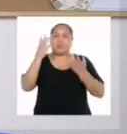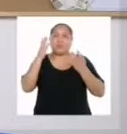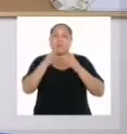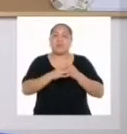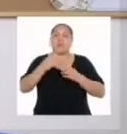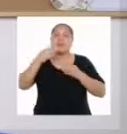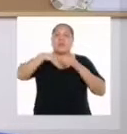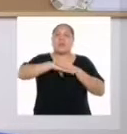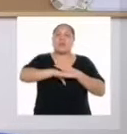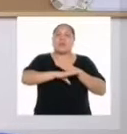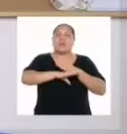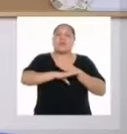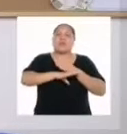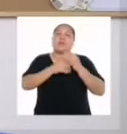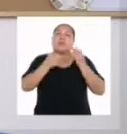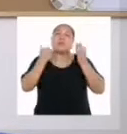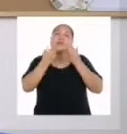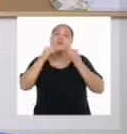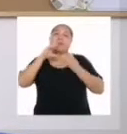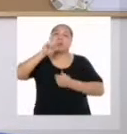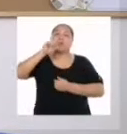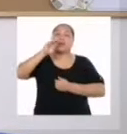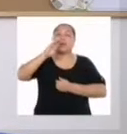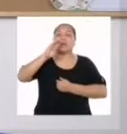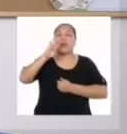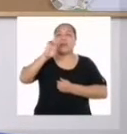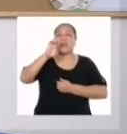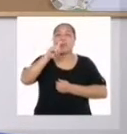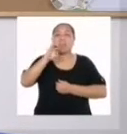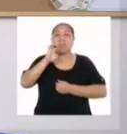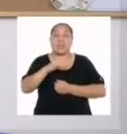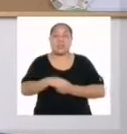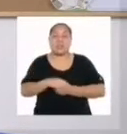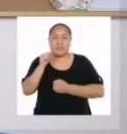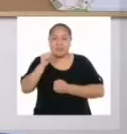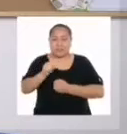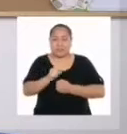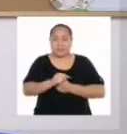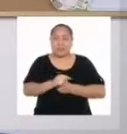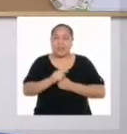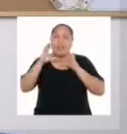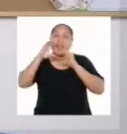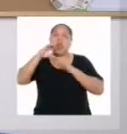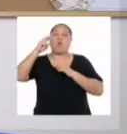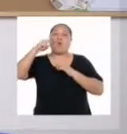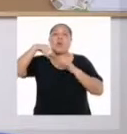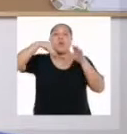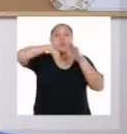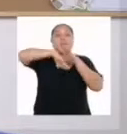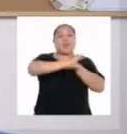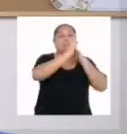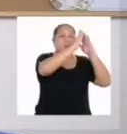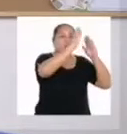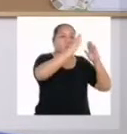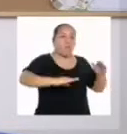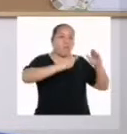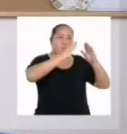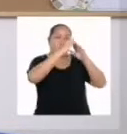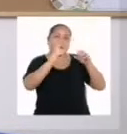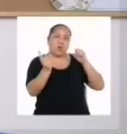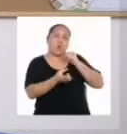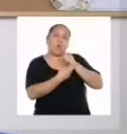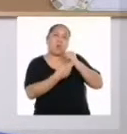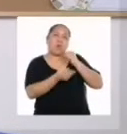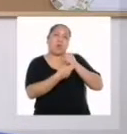en las cabeceras de la cuenca como esponjas de agua de lluvia, y las conducen hacia el interior de las montañas, propiciando